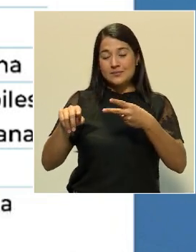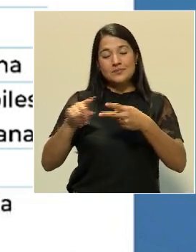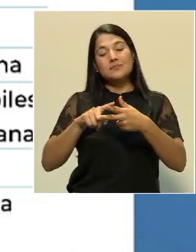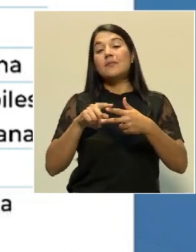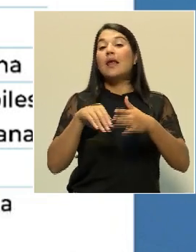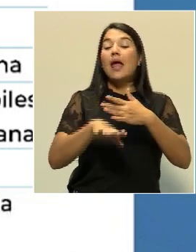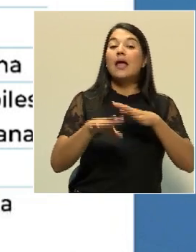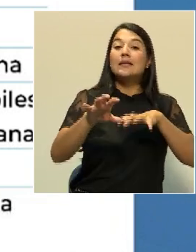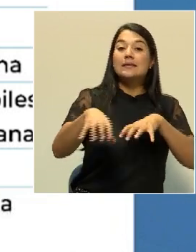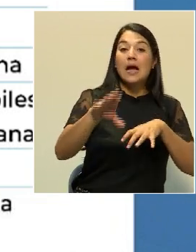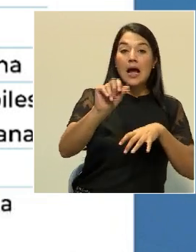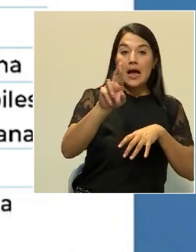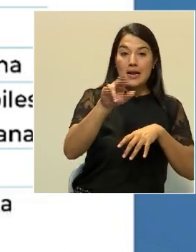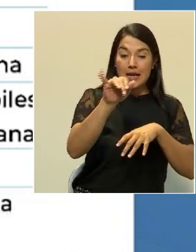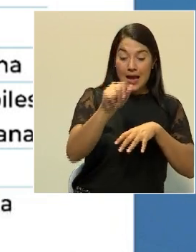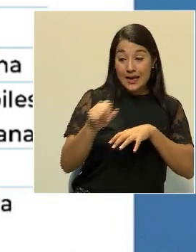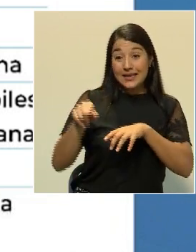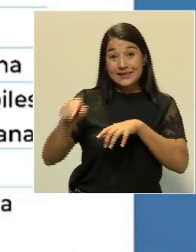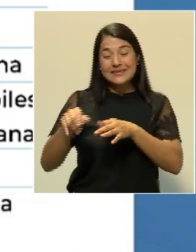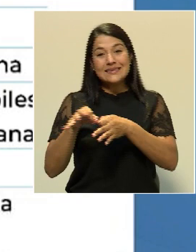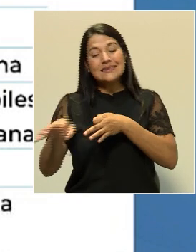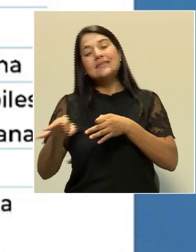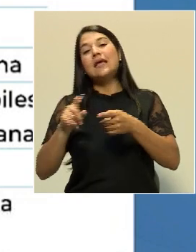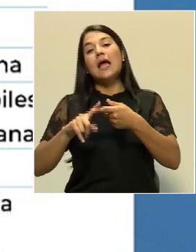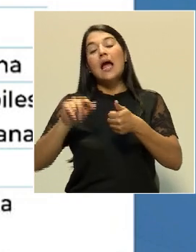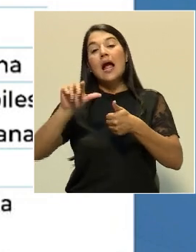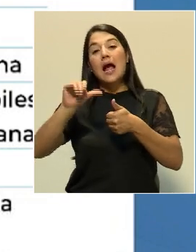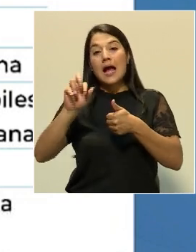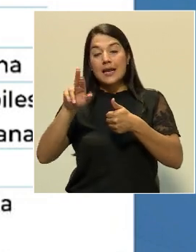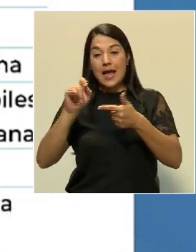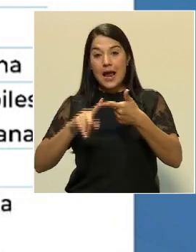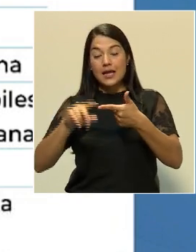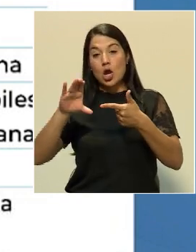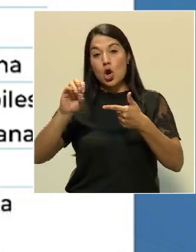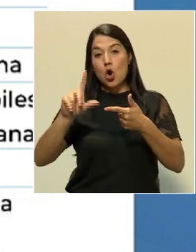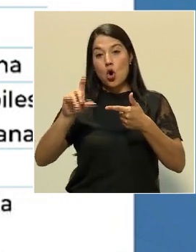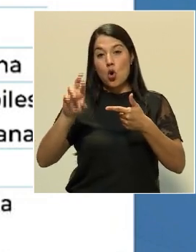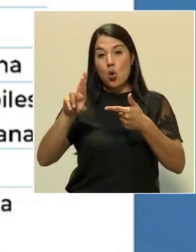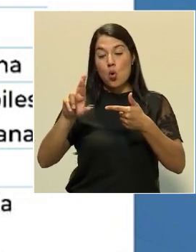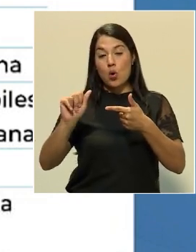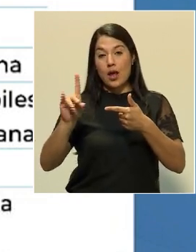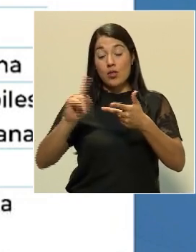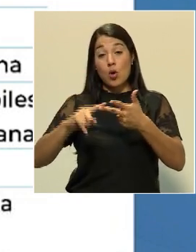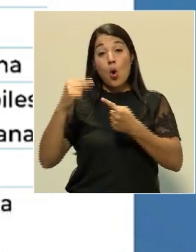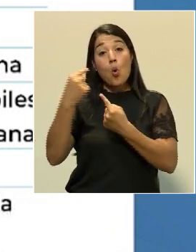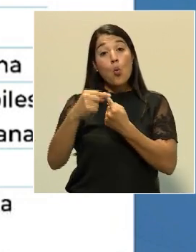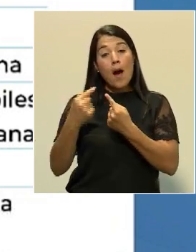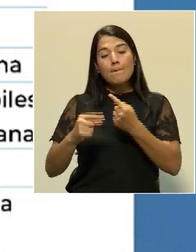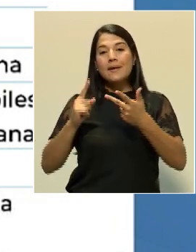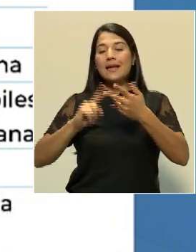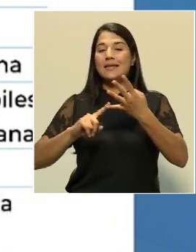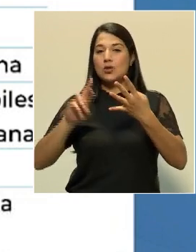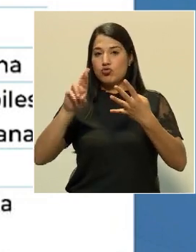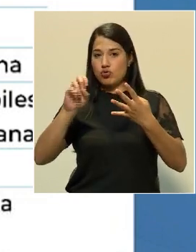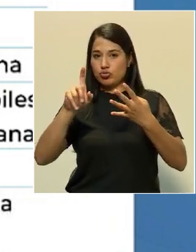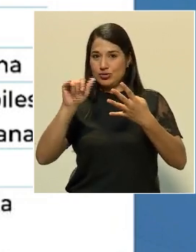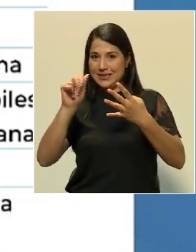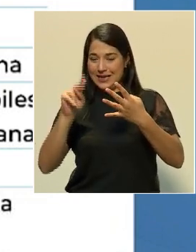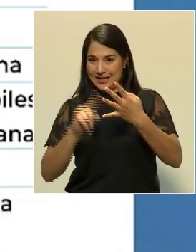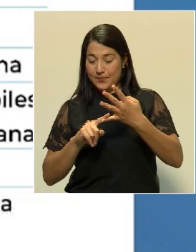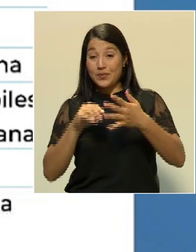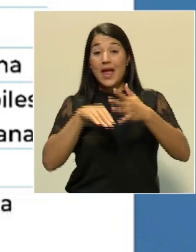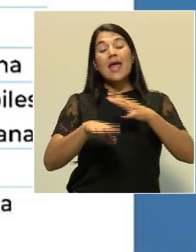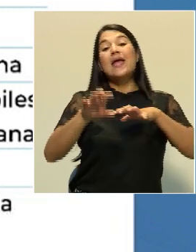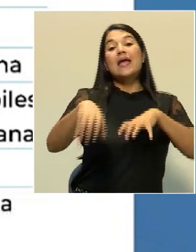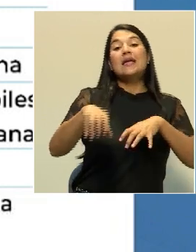de Cariari, Colorado, Guapiles, Jiménez, La Rita y Roxana; en Siquirres, los cantones de